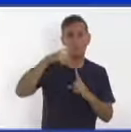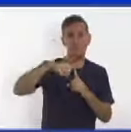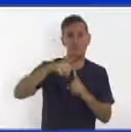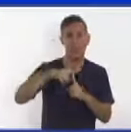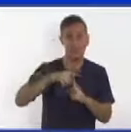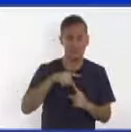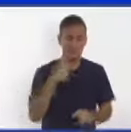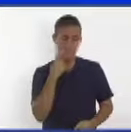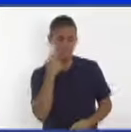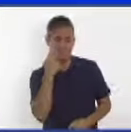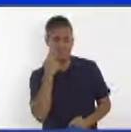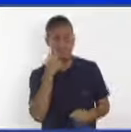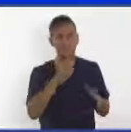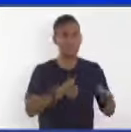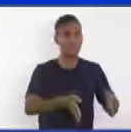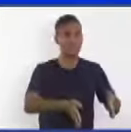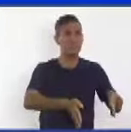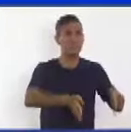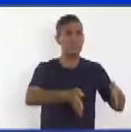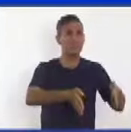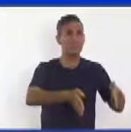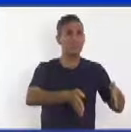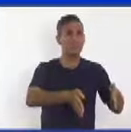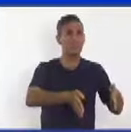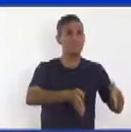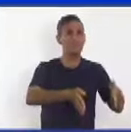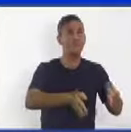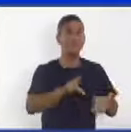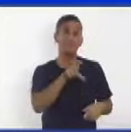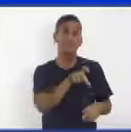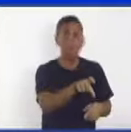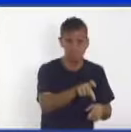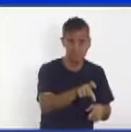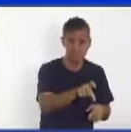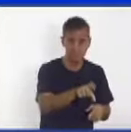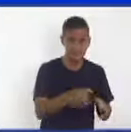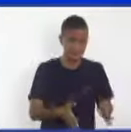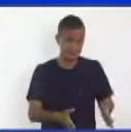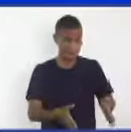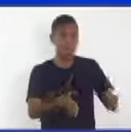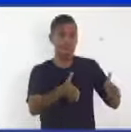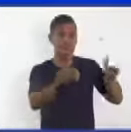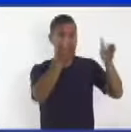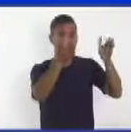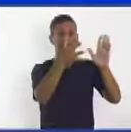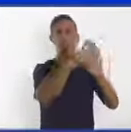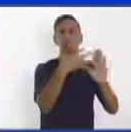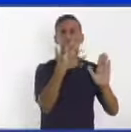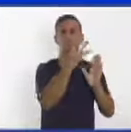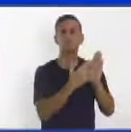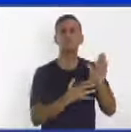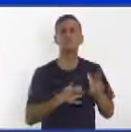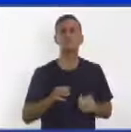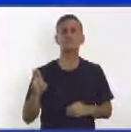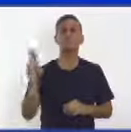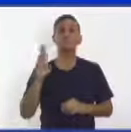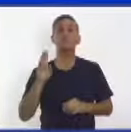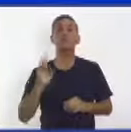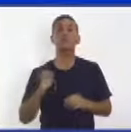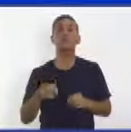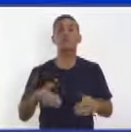de la tabla que es la actividad número 4 de la página 252 fíjense que en